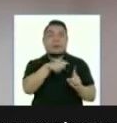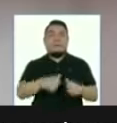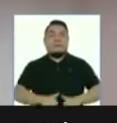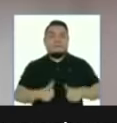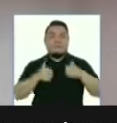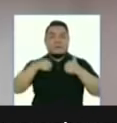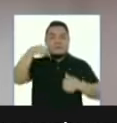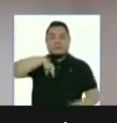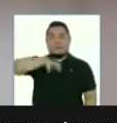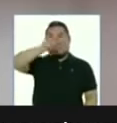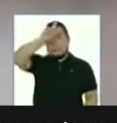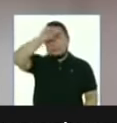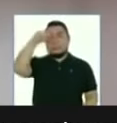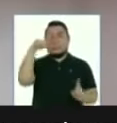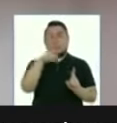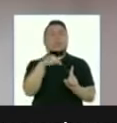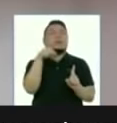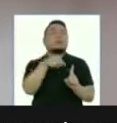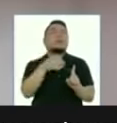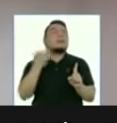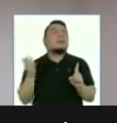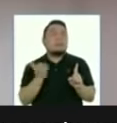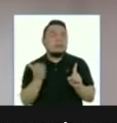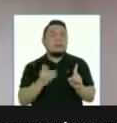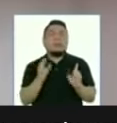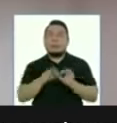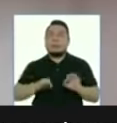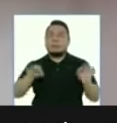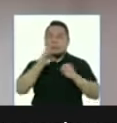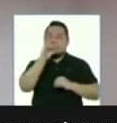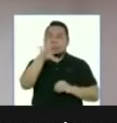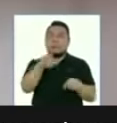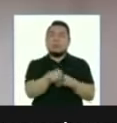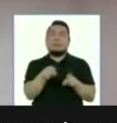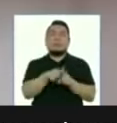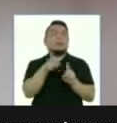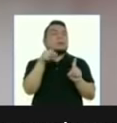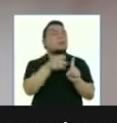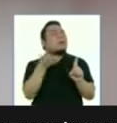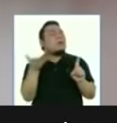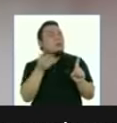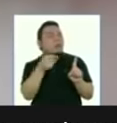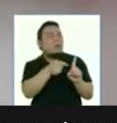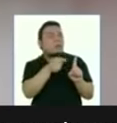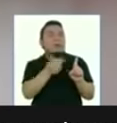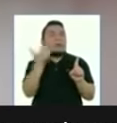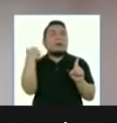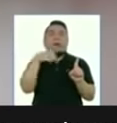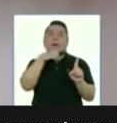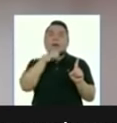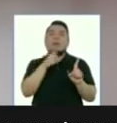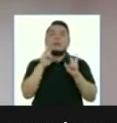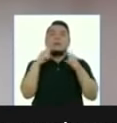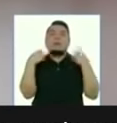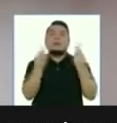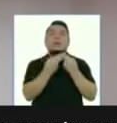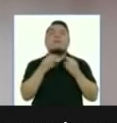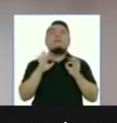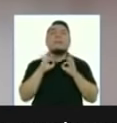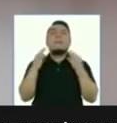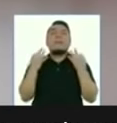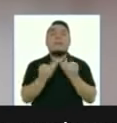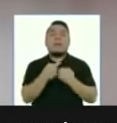el Perú y que ha estado, es importante mencionar también, en los días previos a la Navidad en una reunión